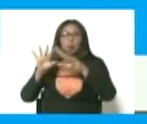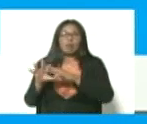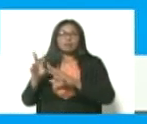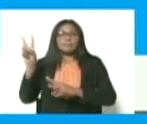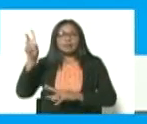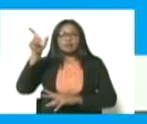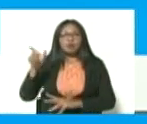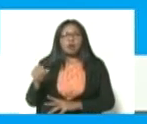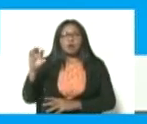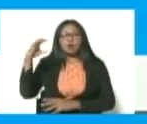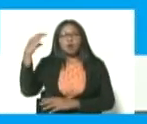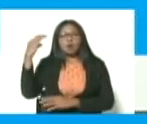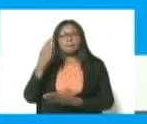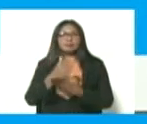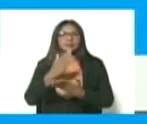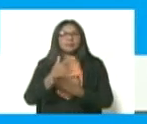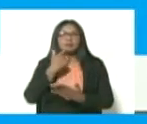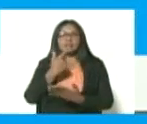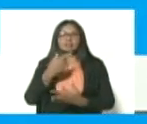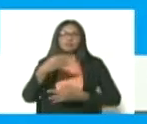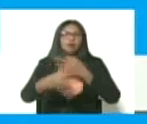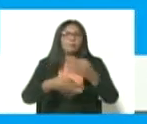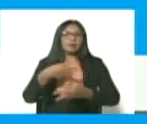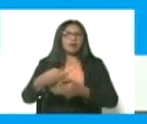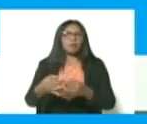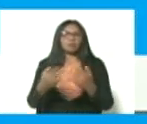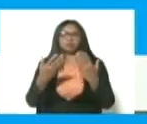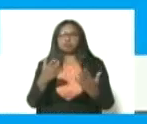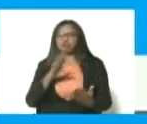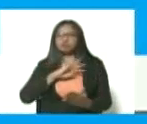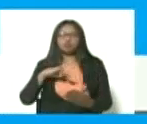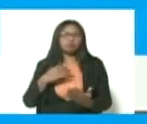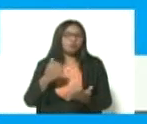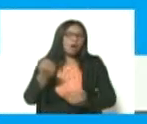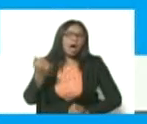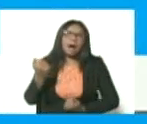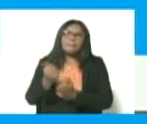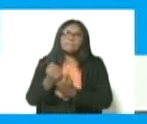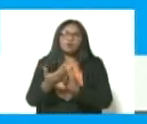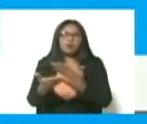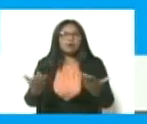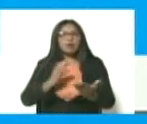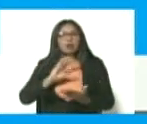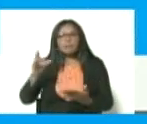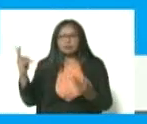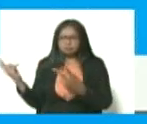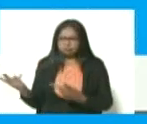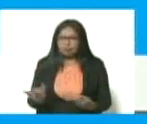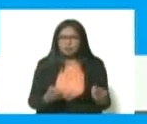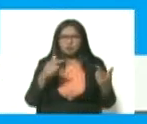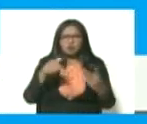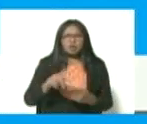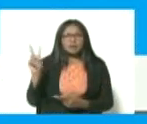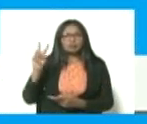Colombia siempre le decimos, aquí está nuestra mano, aquí está su patria, puede venir cuando